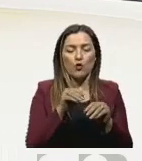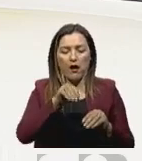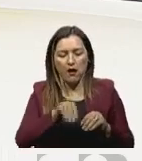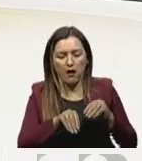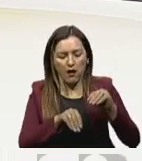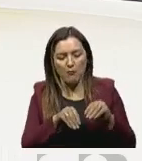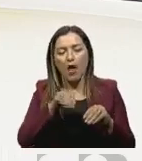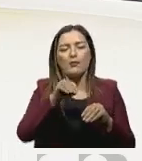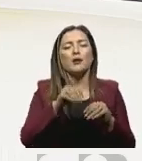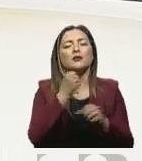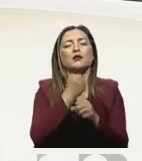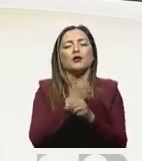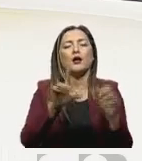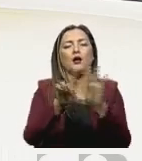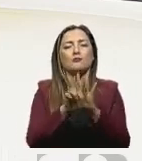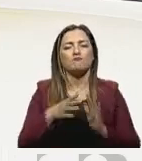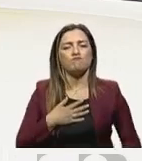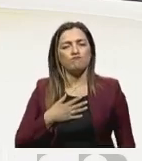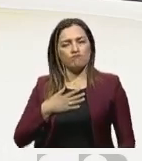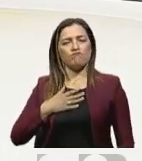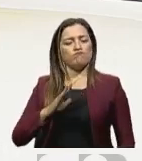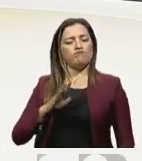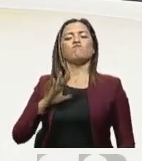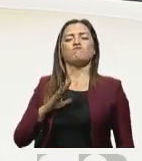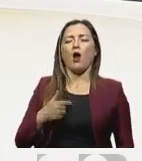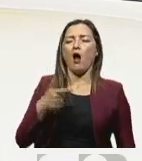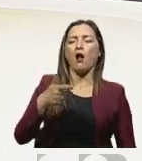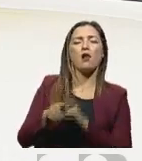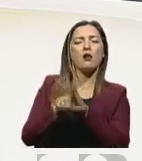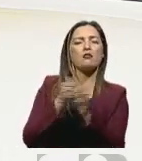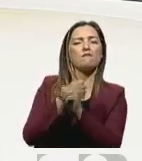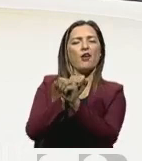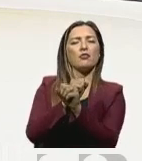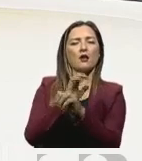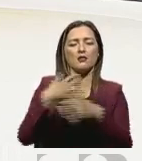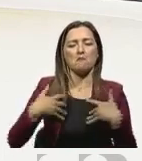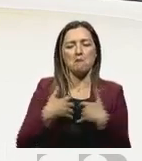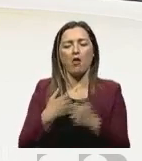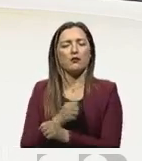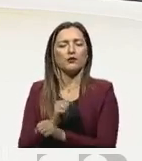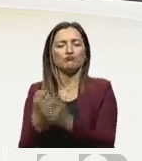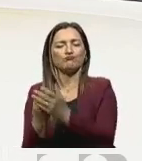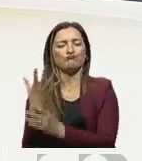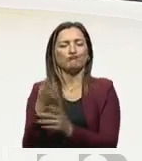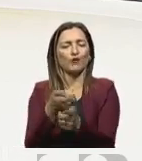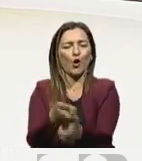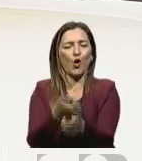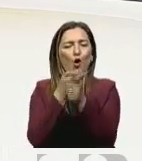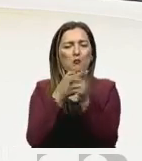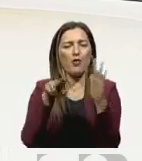deberían realmente inflar el pecho y defender a este Ecuador mega biodiverso hay una urgente